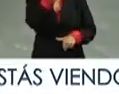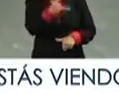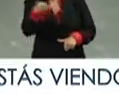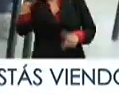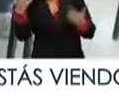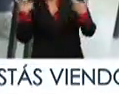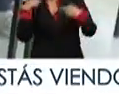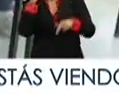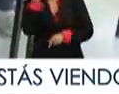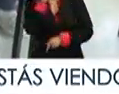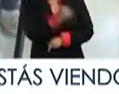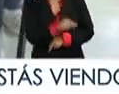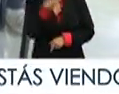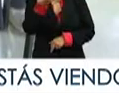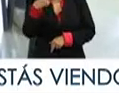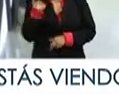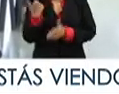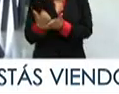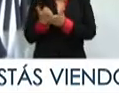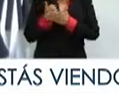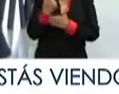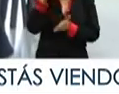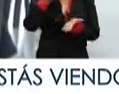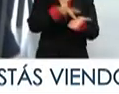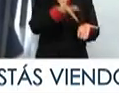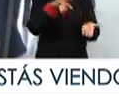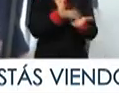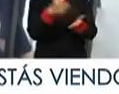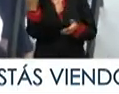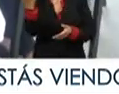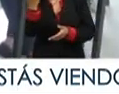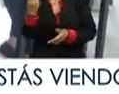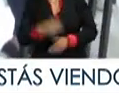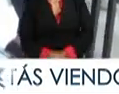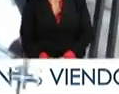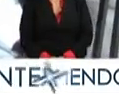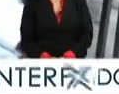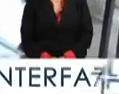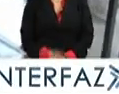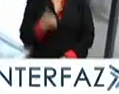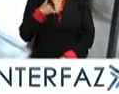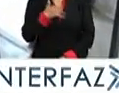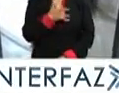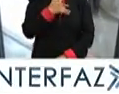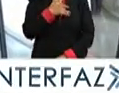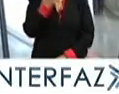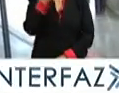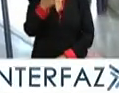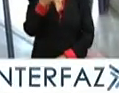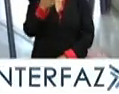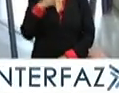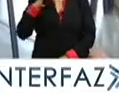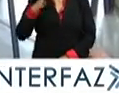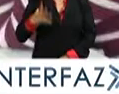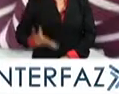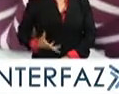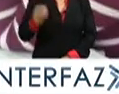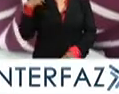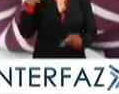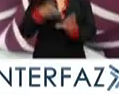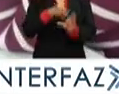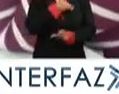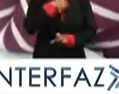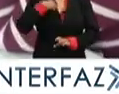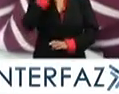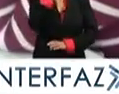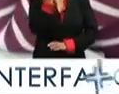se encuentran para nosotros, para apoyarnos en lo que sea. siento que por eso es un orgullo ser parte de